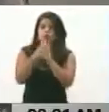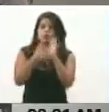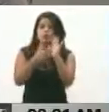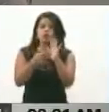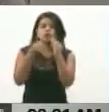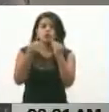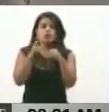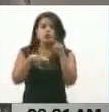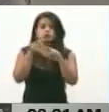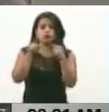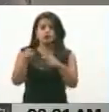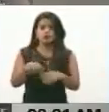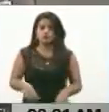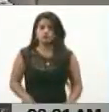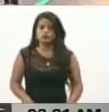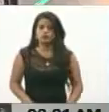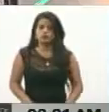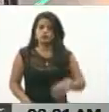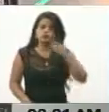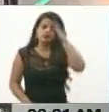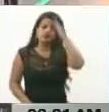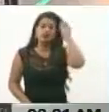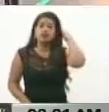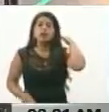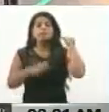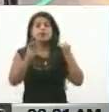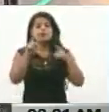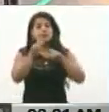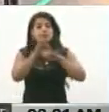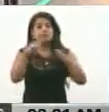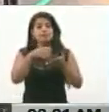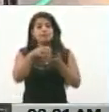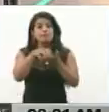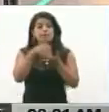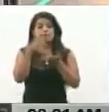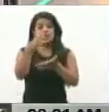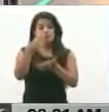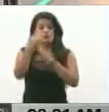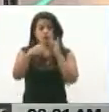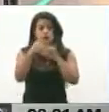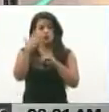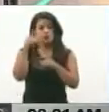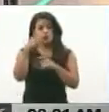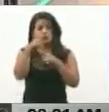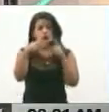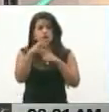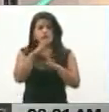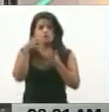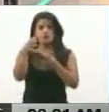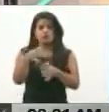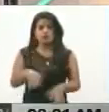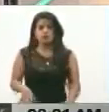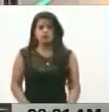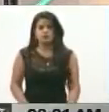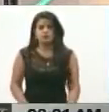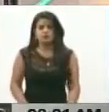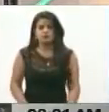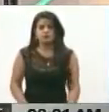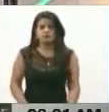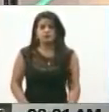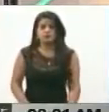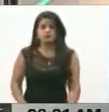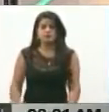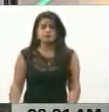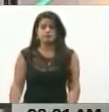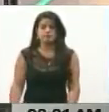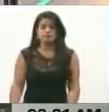se construye esto. Entonces, y que ha sido premiado a nivel internacional, porque este año, por segundo año consecutivo, ganaron un premio, ¿no? Así es. Entonces,